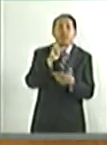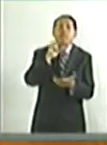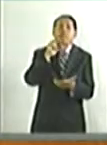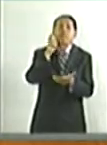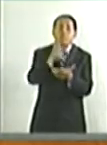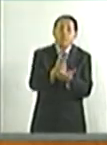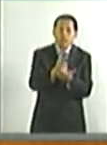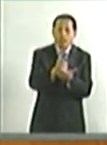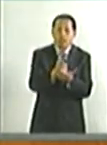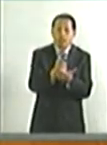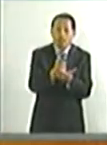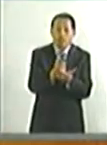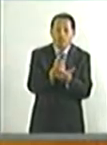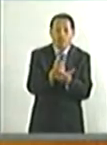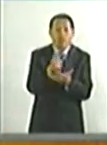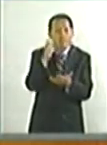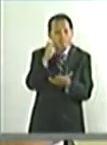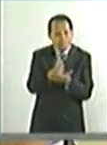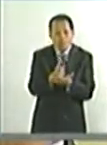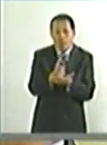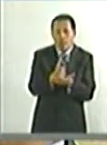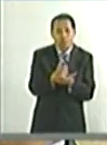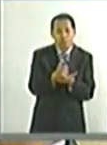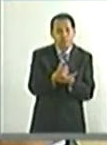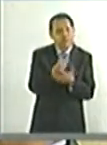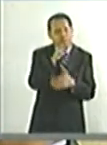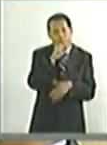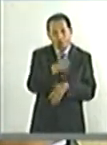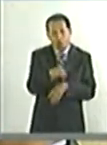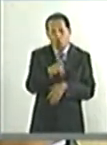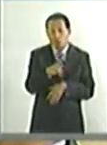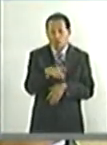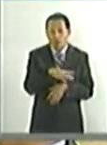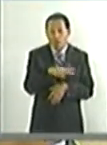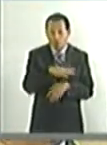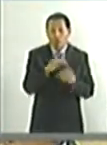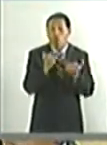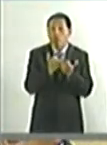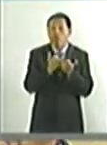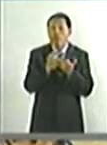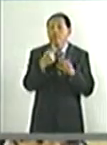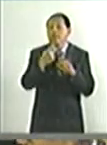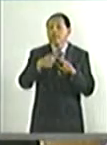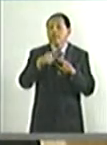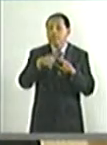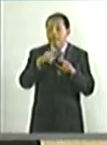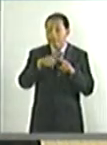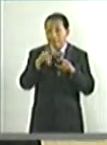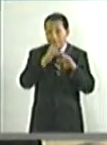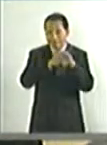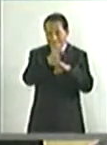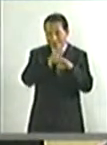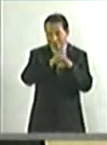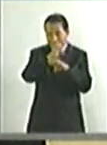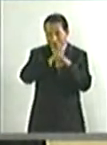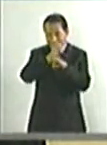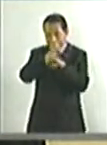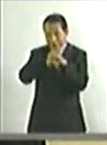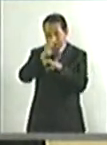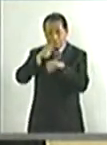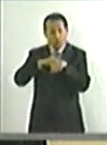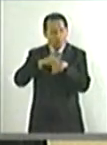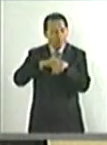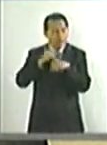cuentas ese pago, esa extorsión. Las entidades federativas que han tenido